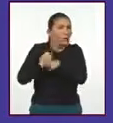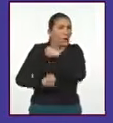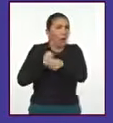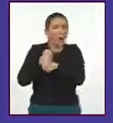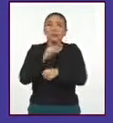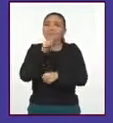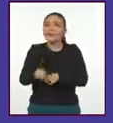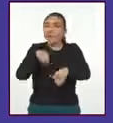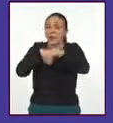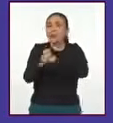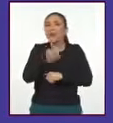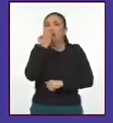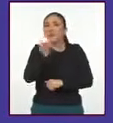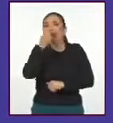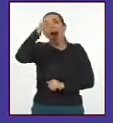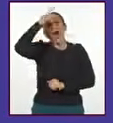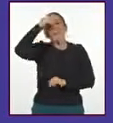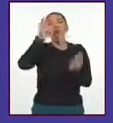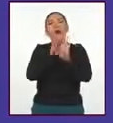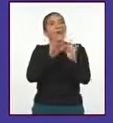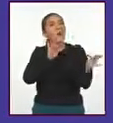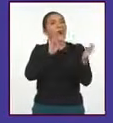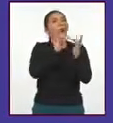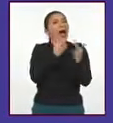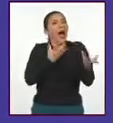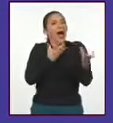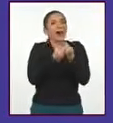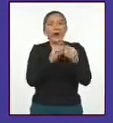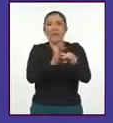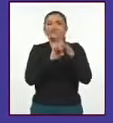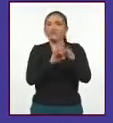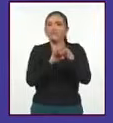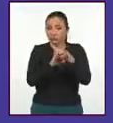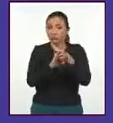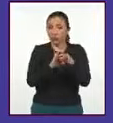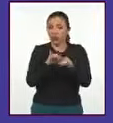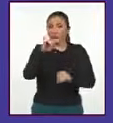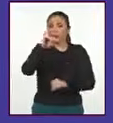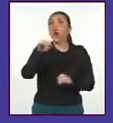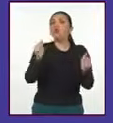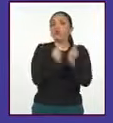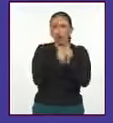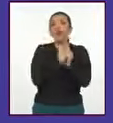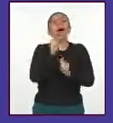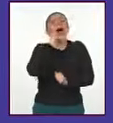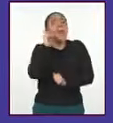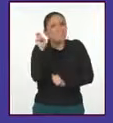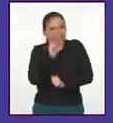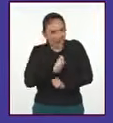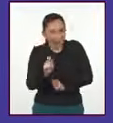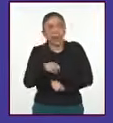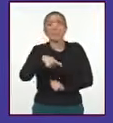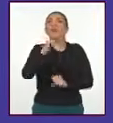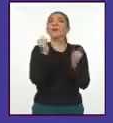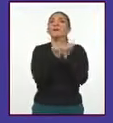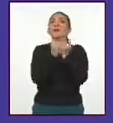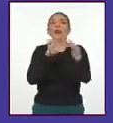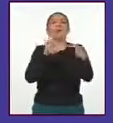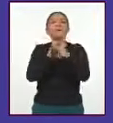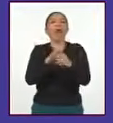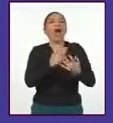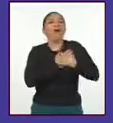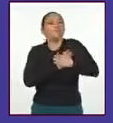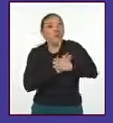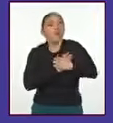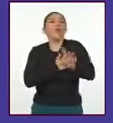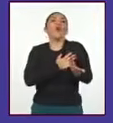escuela es que se aprende a construir vínculos, ya no solamente en relación con amistades, los vínculos amorosos, vínculos